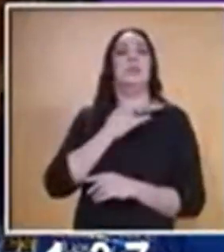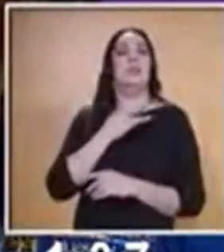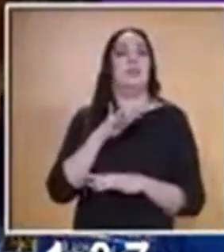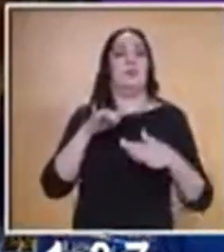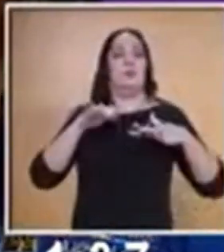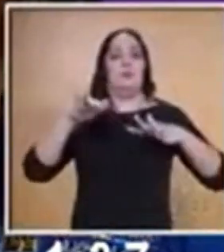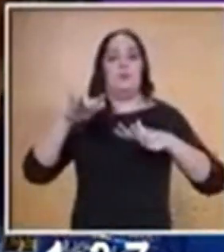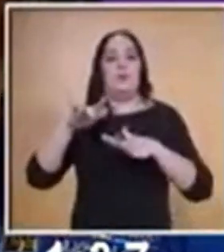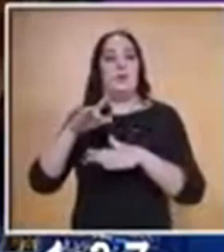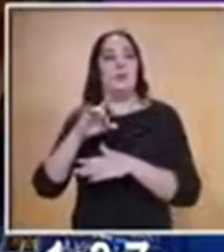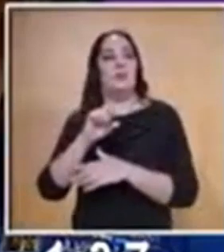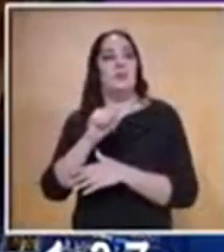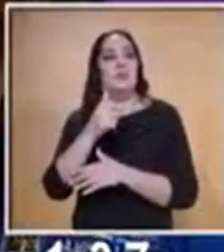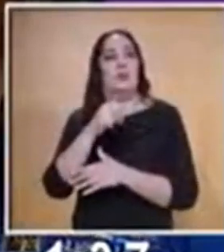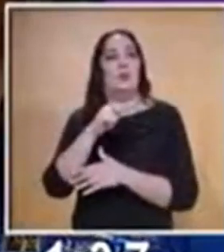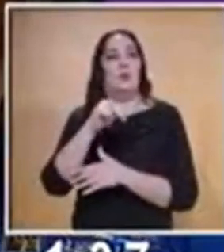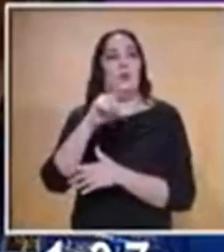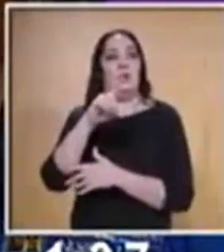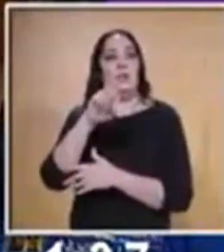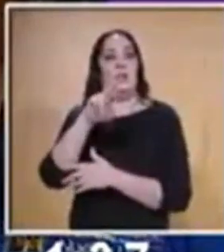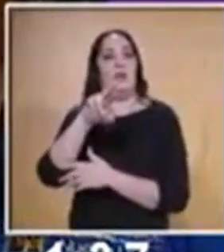del segundero.